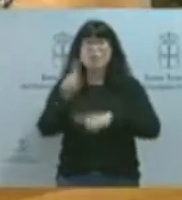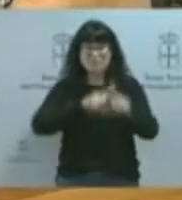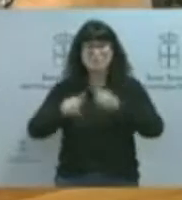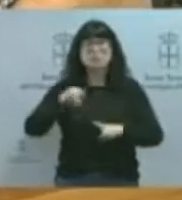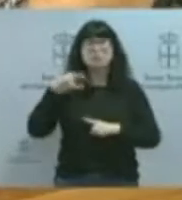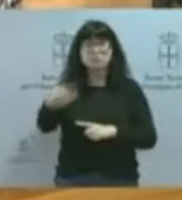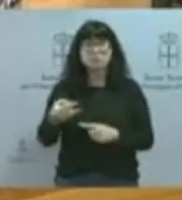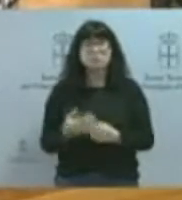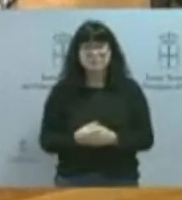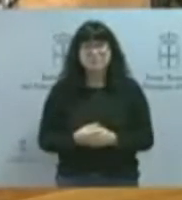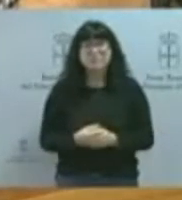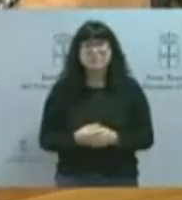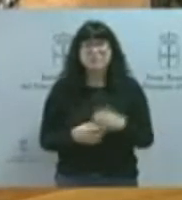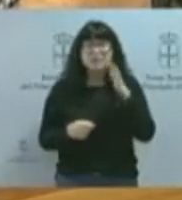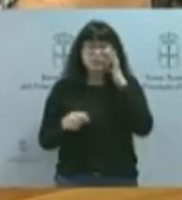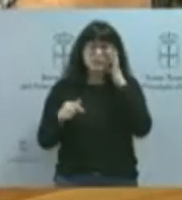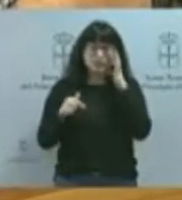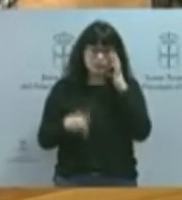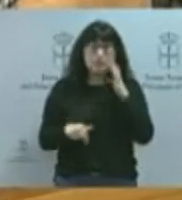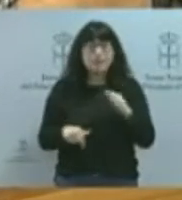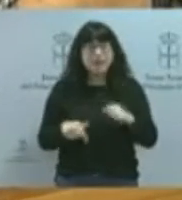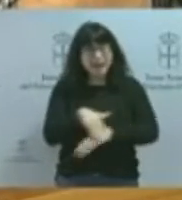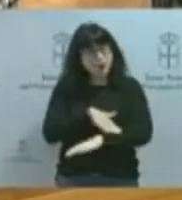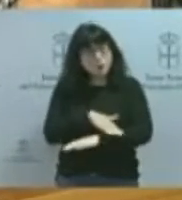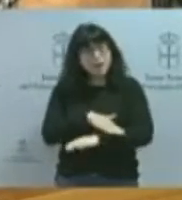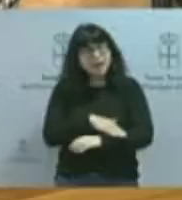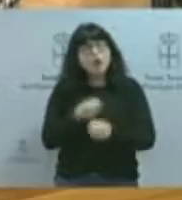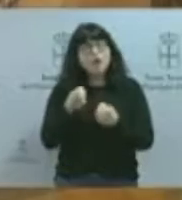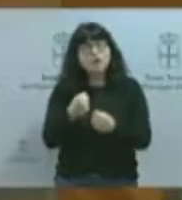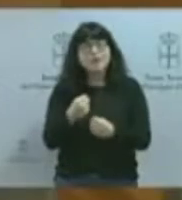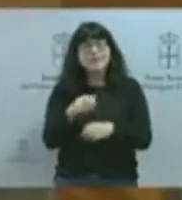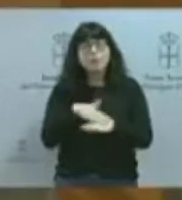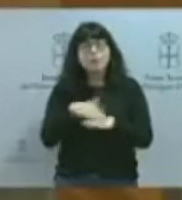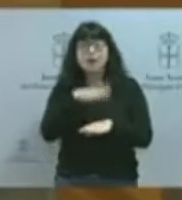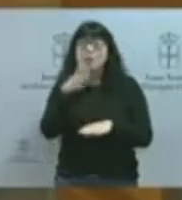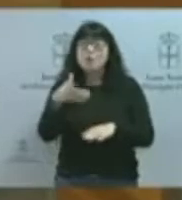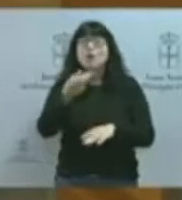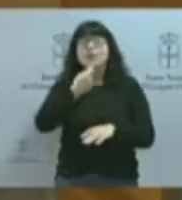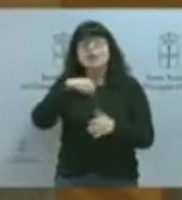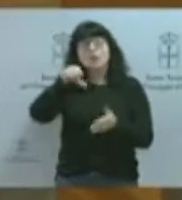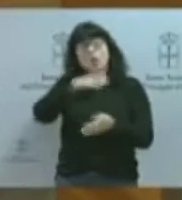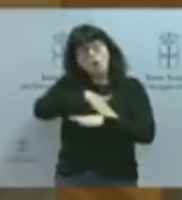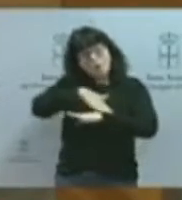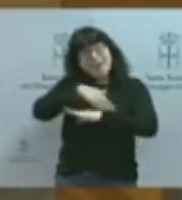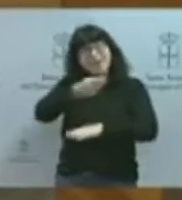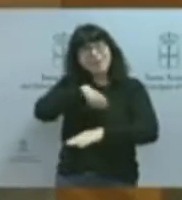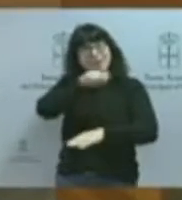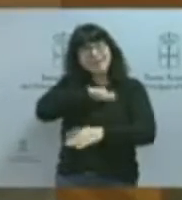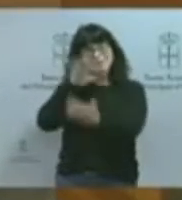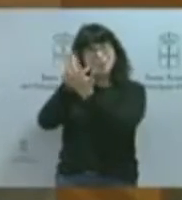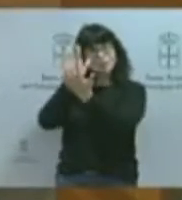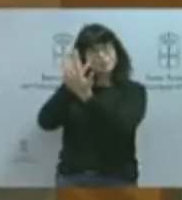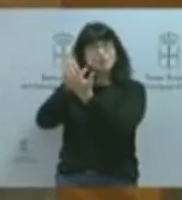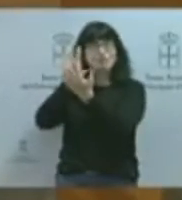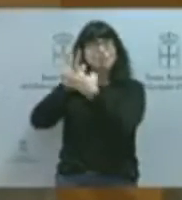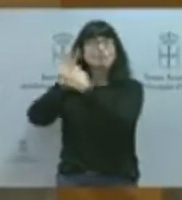sentido, que tiene este Gobierno, es su conexión con el Gobierno de España. Es la facilidad que tenemos para coordinar y para que las ministras no vengan